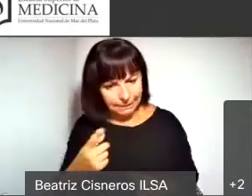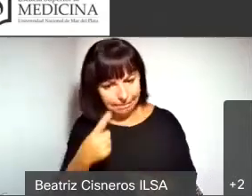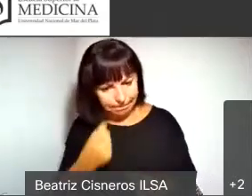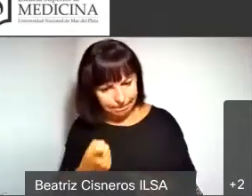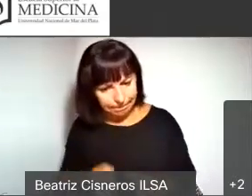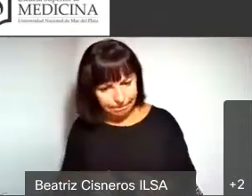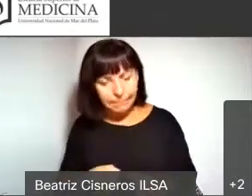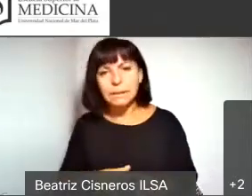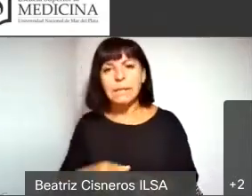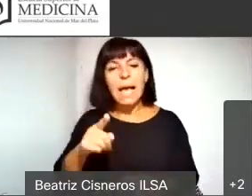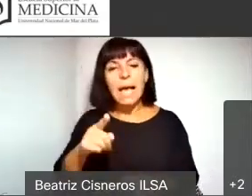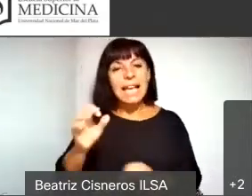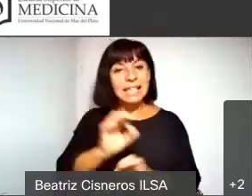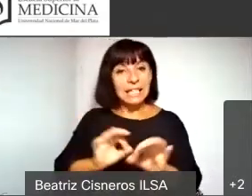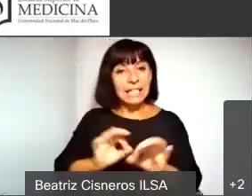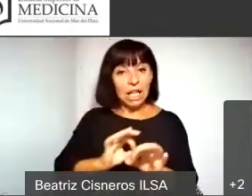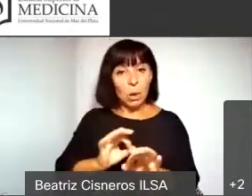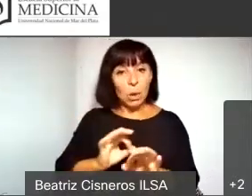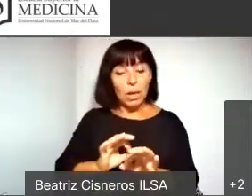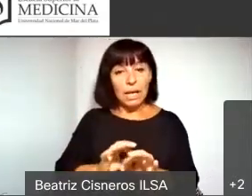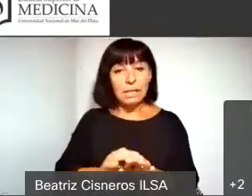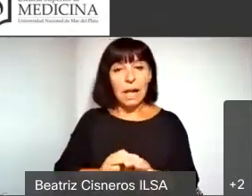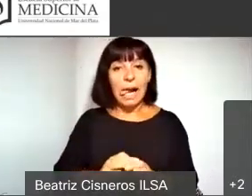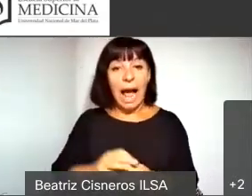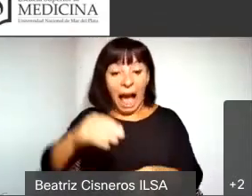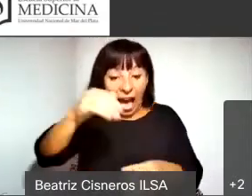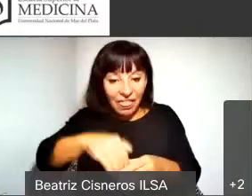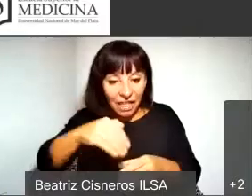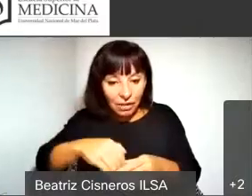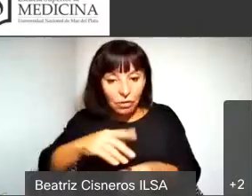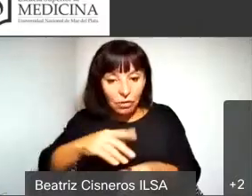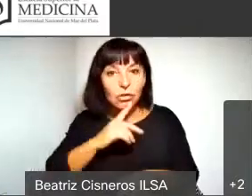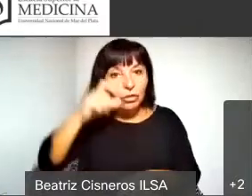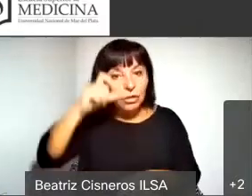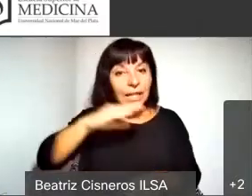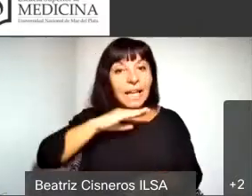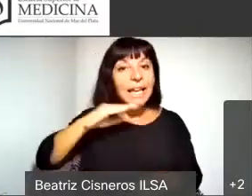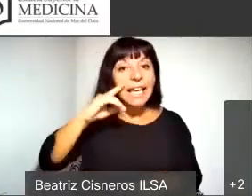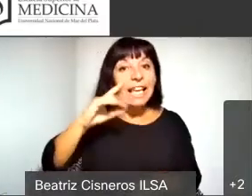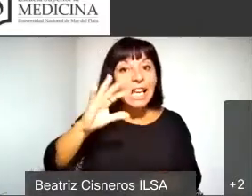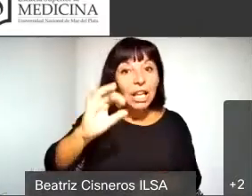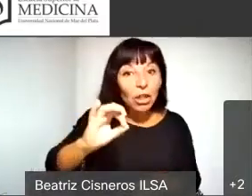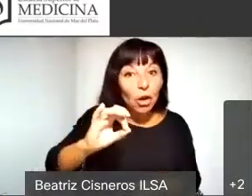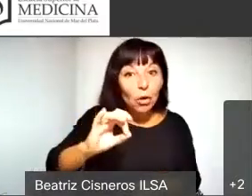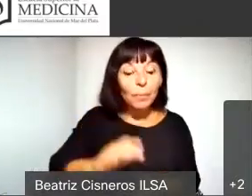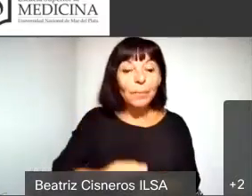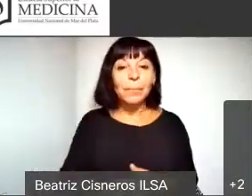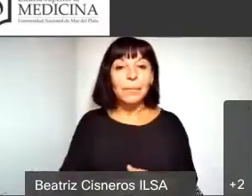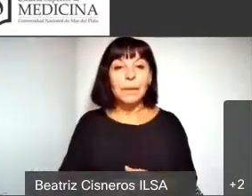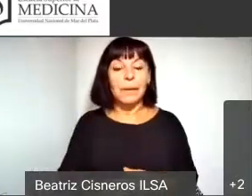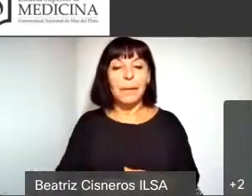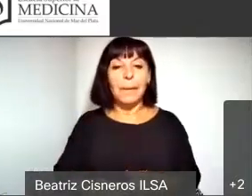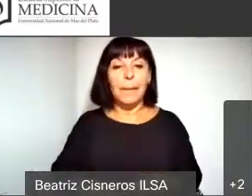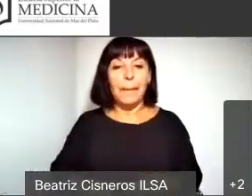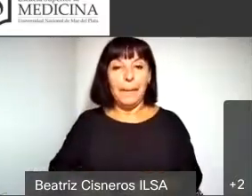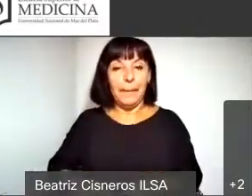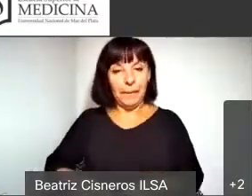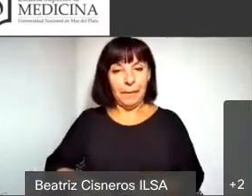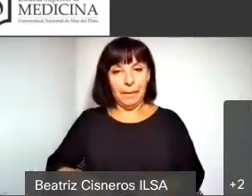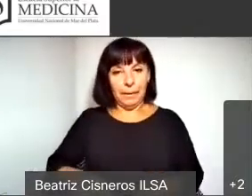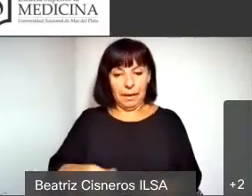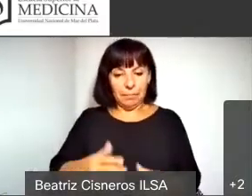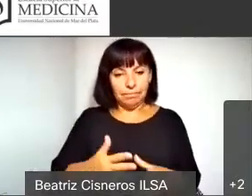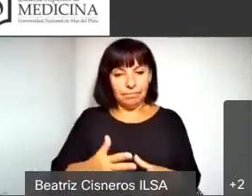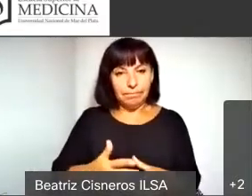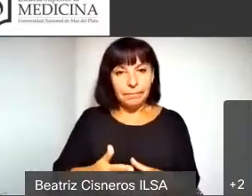células tienen, si bien forman parte de un tejido, de algo un poco más abarcativo, más complejo,